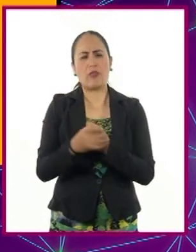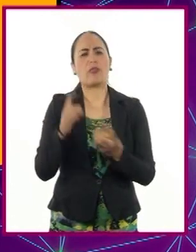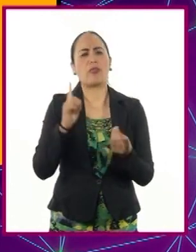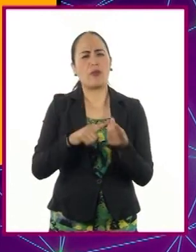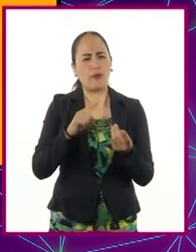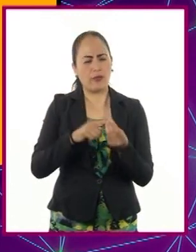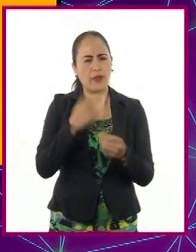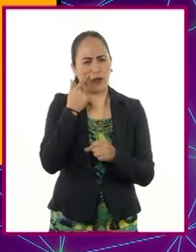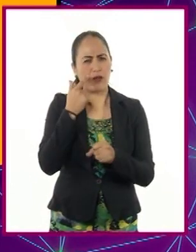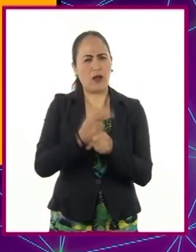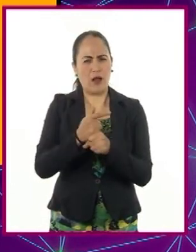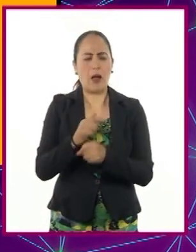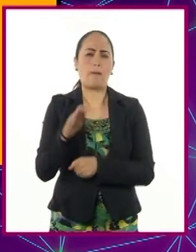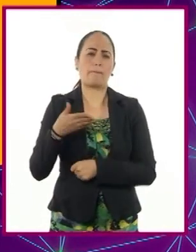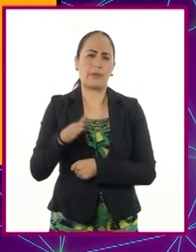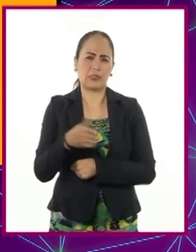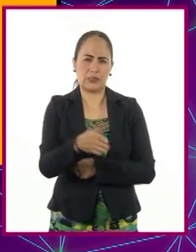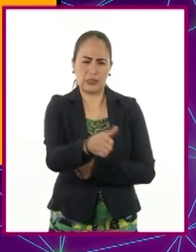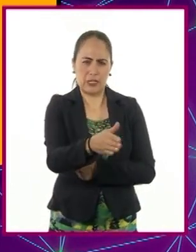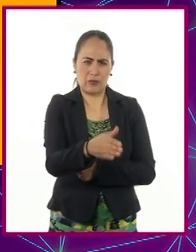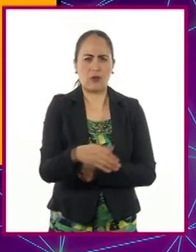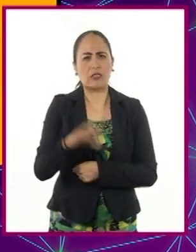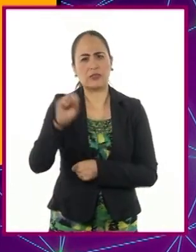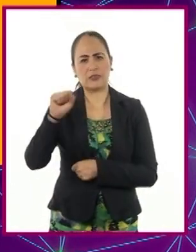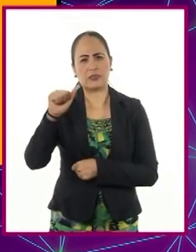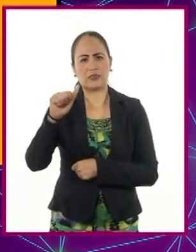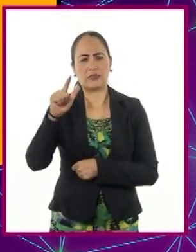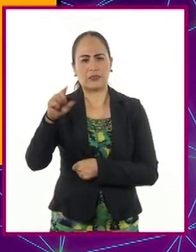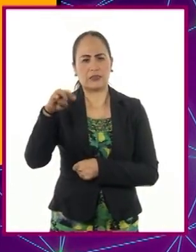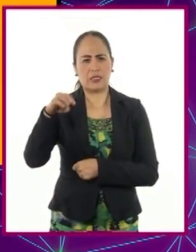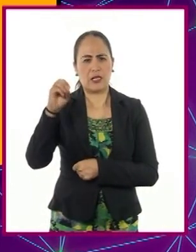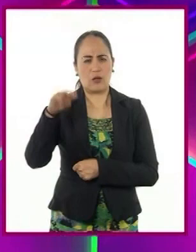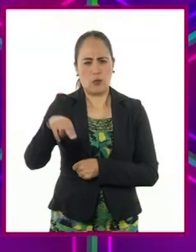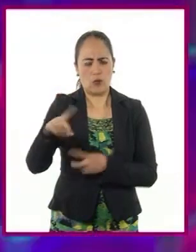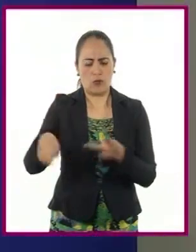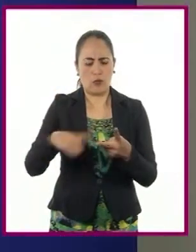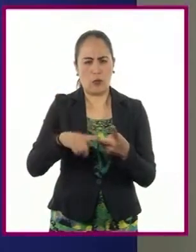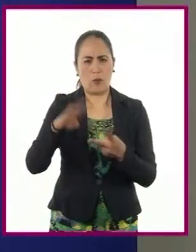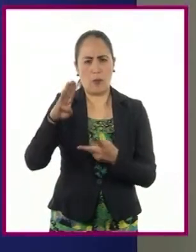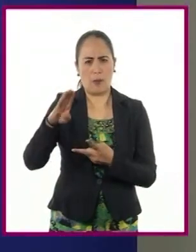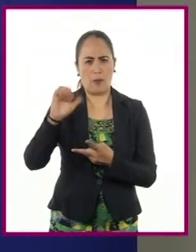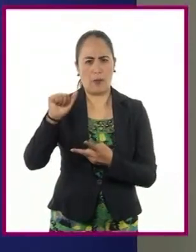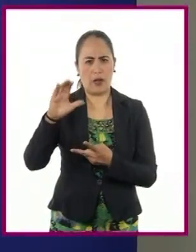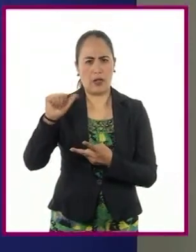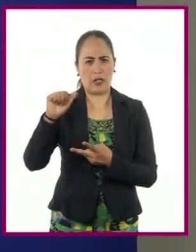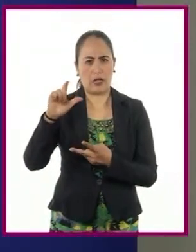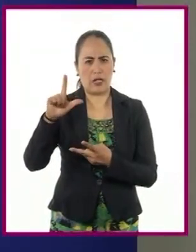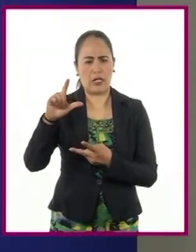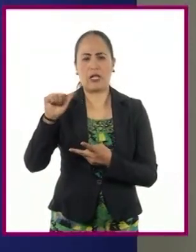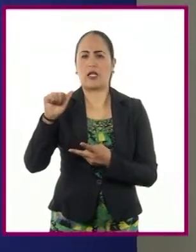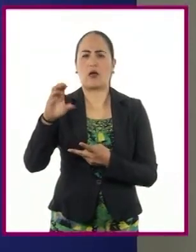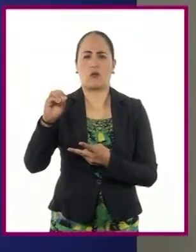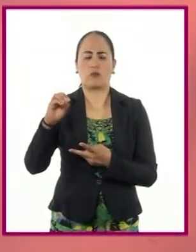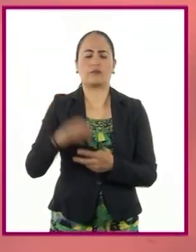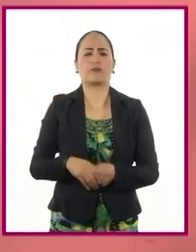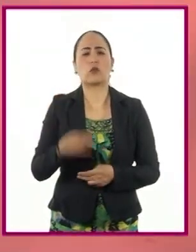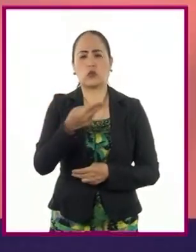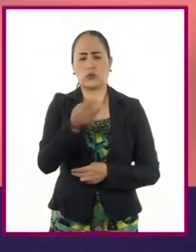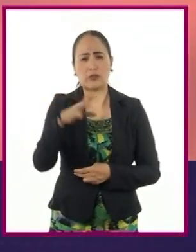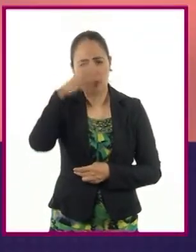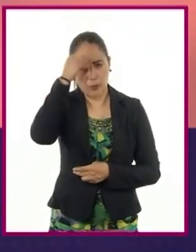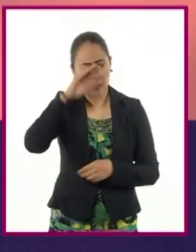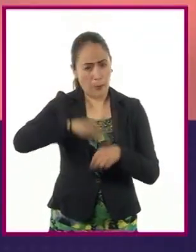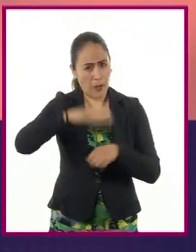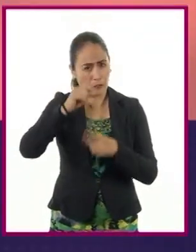encontrar en los pescados de agua fría como el salmón y el bacalao. Para seguir aprendiendo, les recomendamos revisar